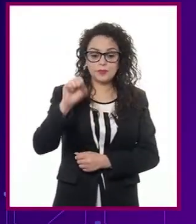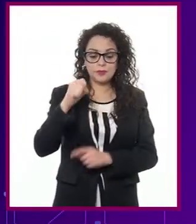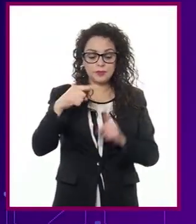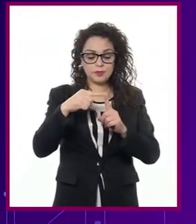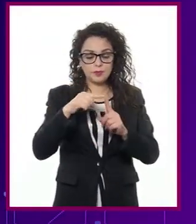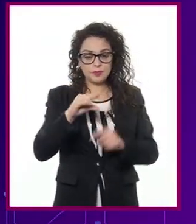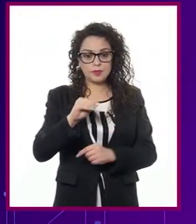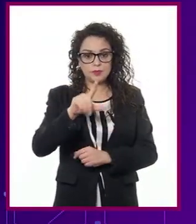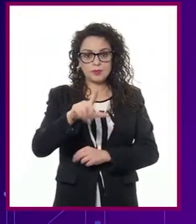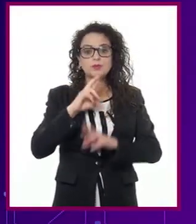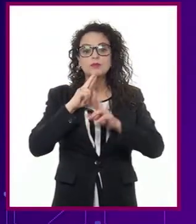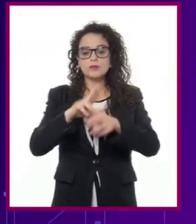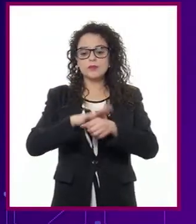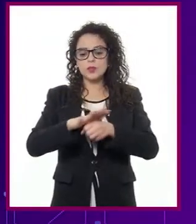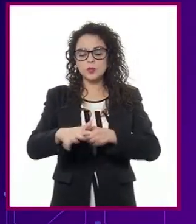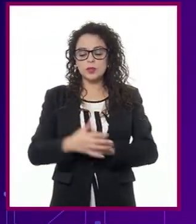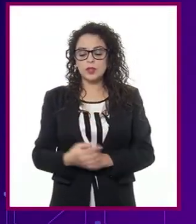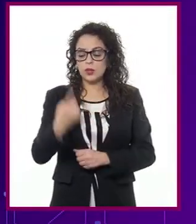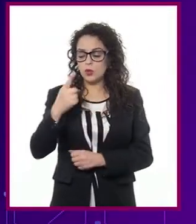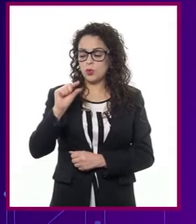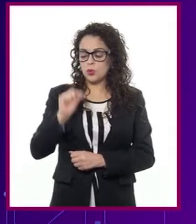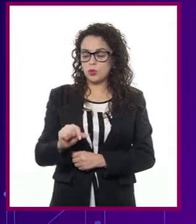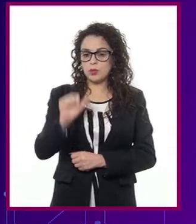que da como resultado